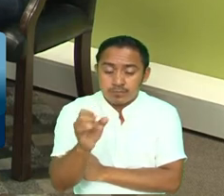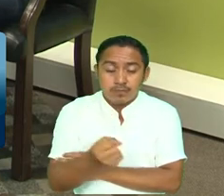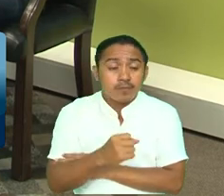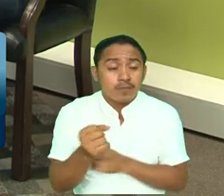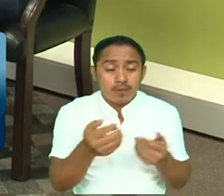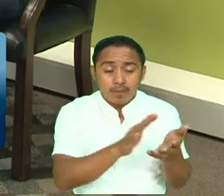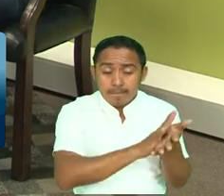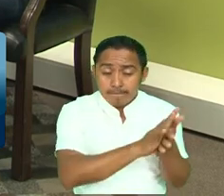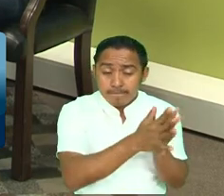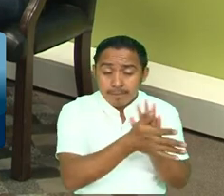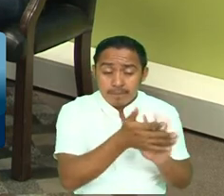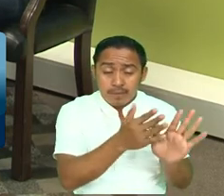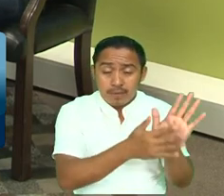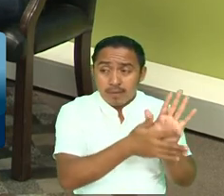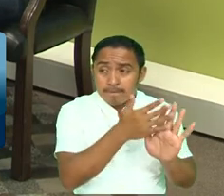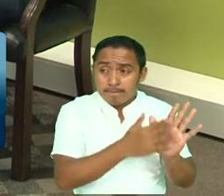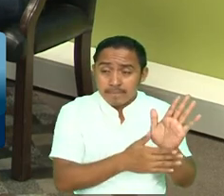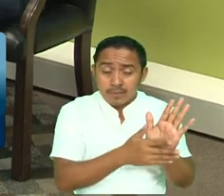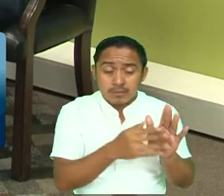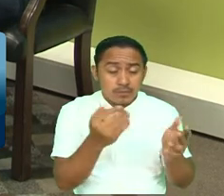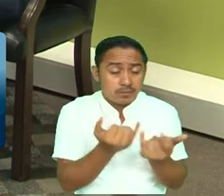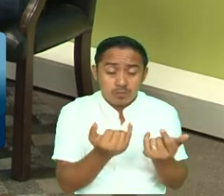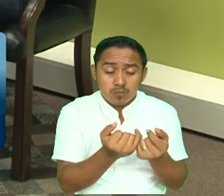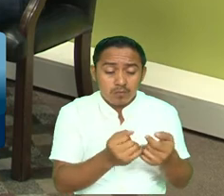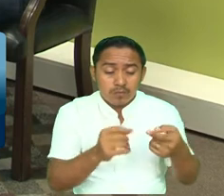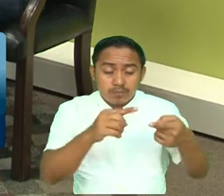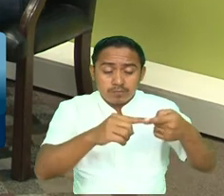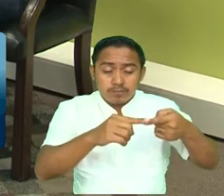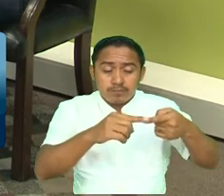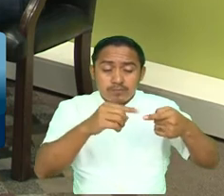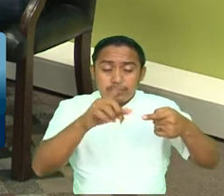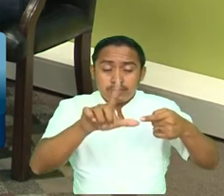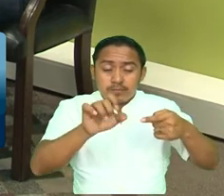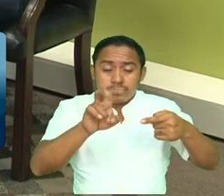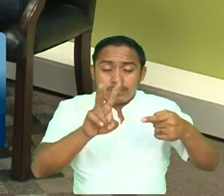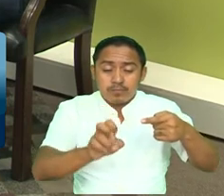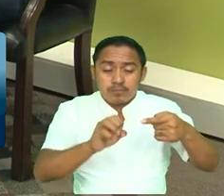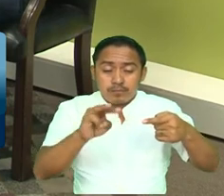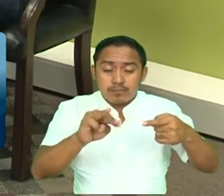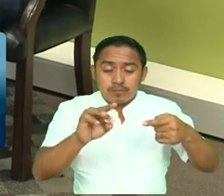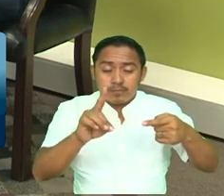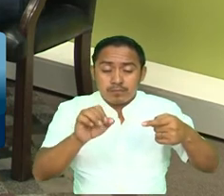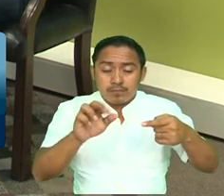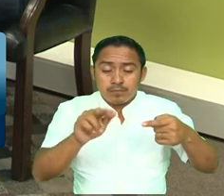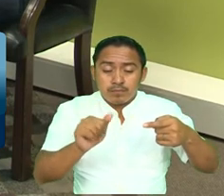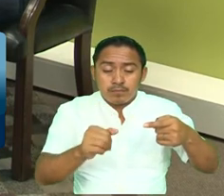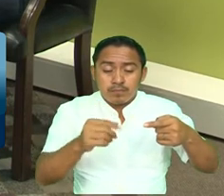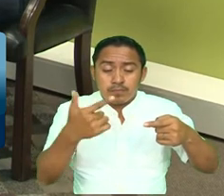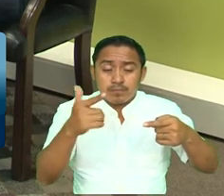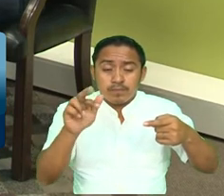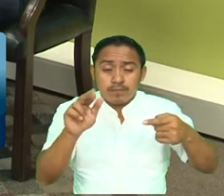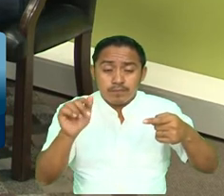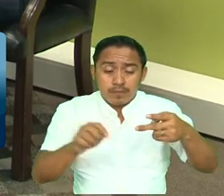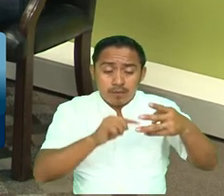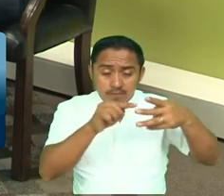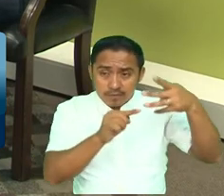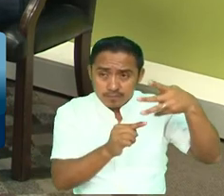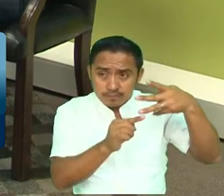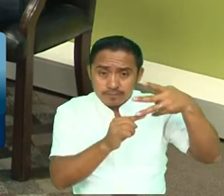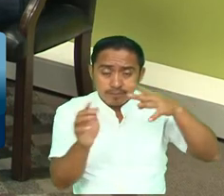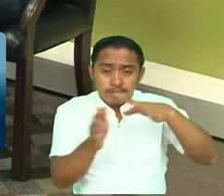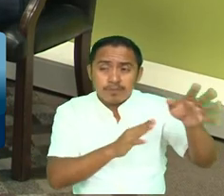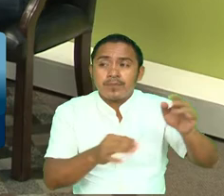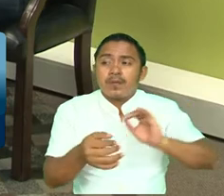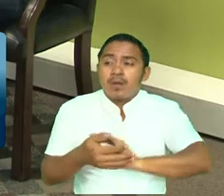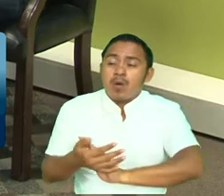tenemos leve, moderado y grave. ¿Cuándo es leve? Digamos, cuando está brillante. Moderado, cuando ya vemos las gotas de sudor que llegan al pulpejo de los